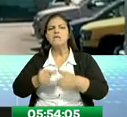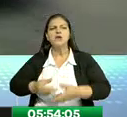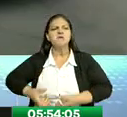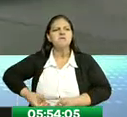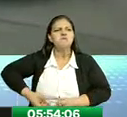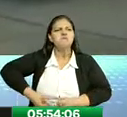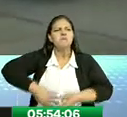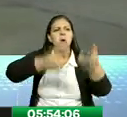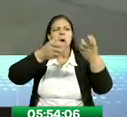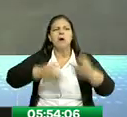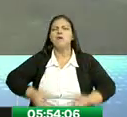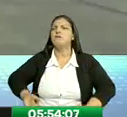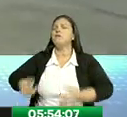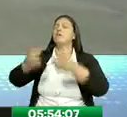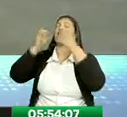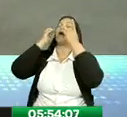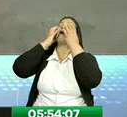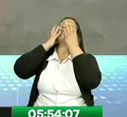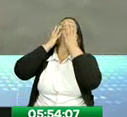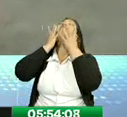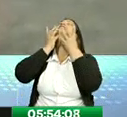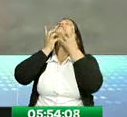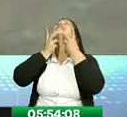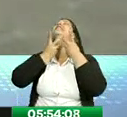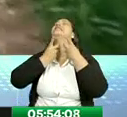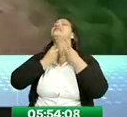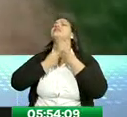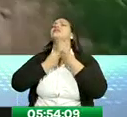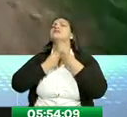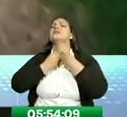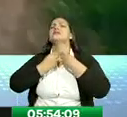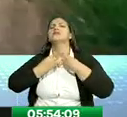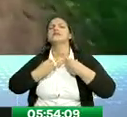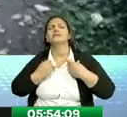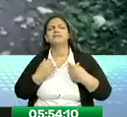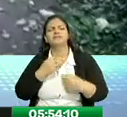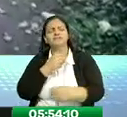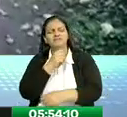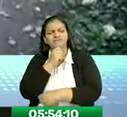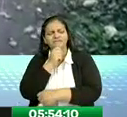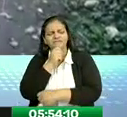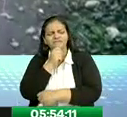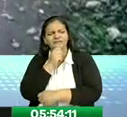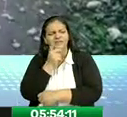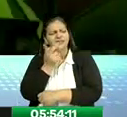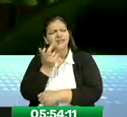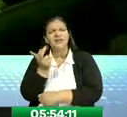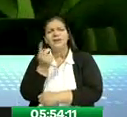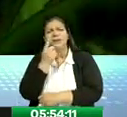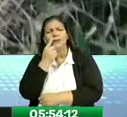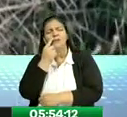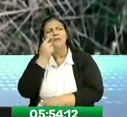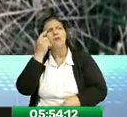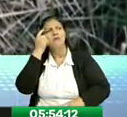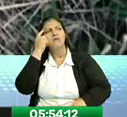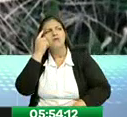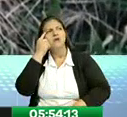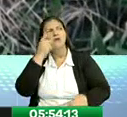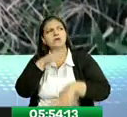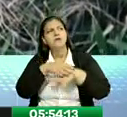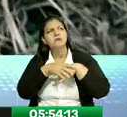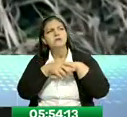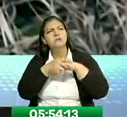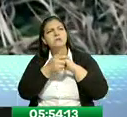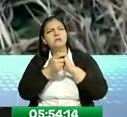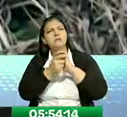ácido a una mujer de 42 años de edad. ¿Qué estamos pensando? ¿Qué estaba pensando este hombre en este momento? ¿Qué habrá